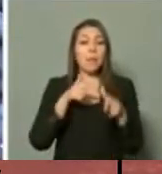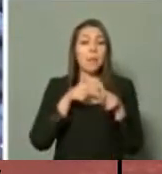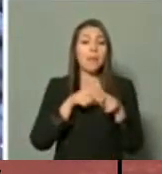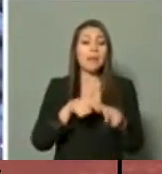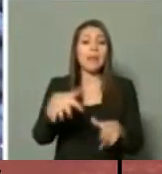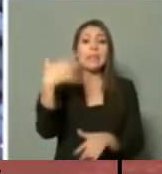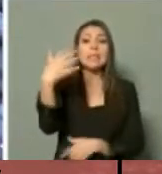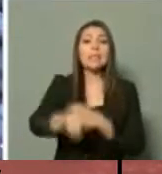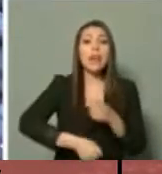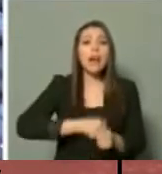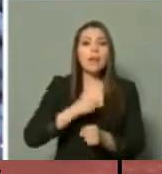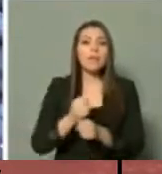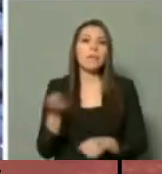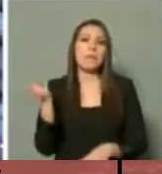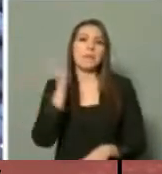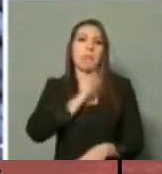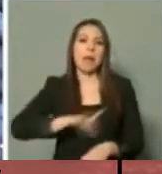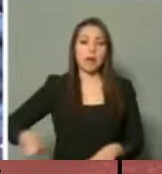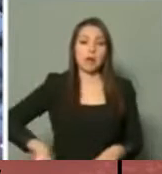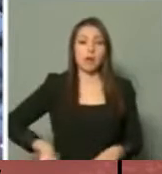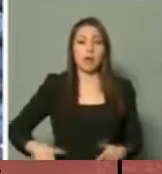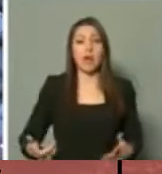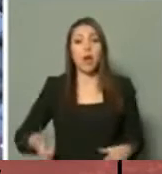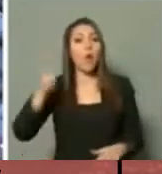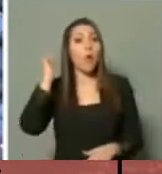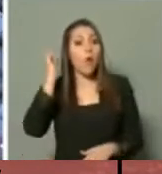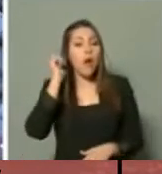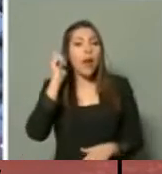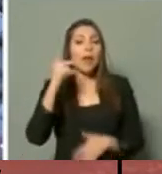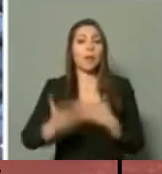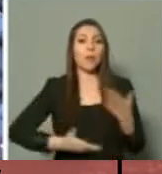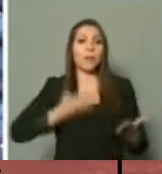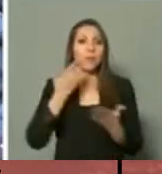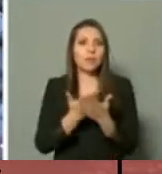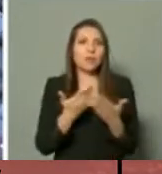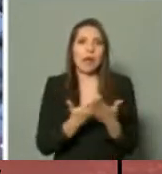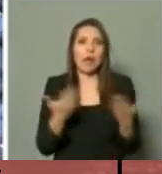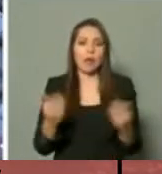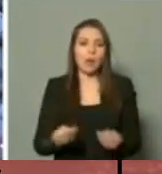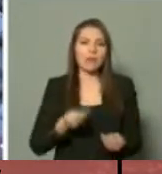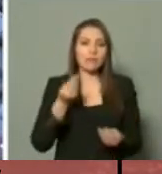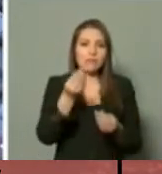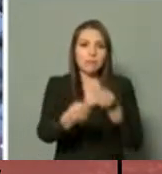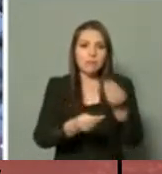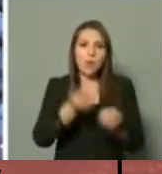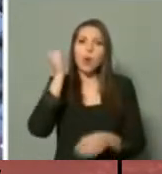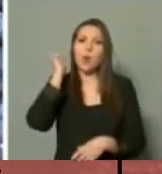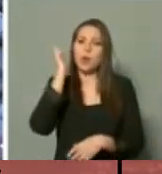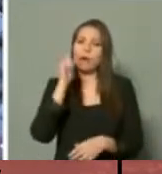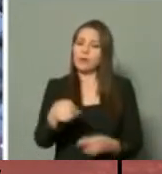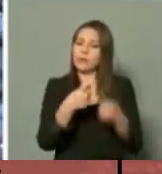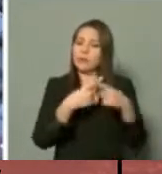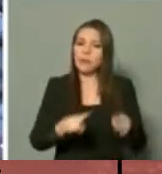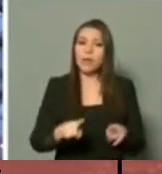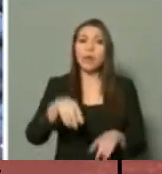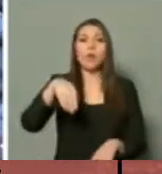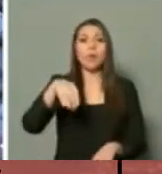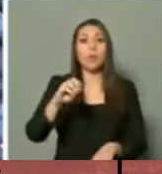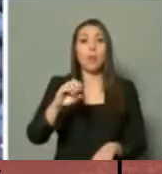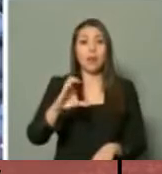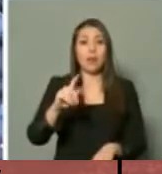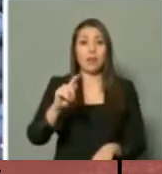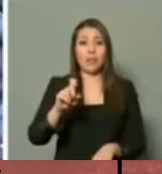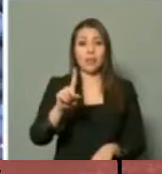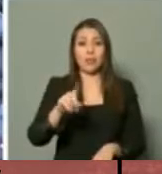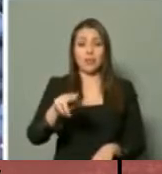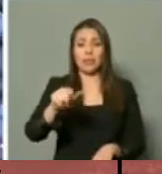mal gobierno. Yo espero que las propuestas que puedan presentar ahora sí tengan ese distingo. Moctezuma es el peor delegado